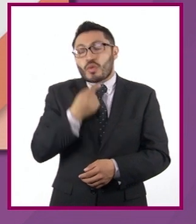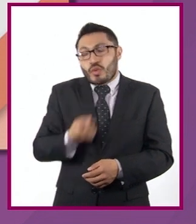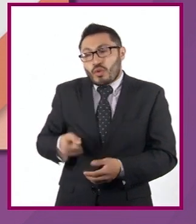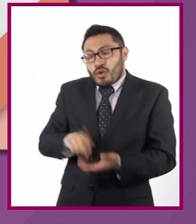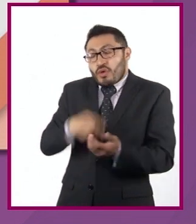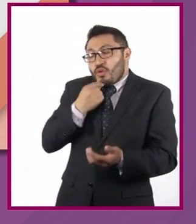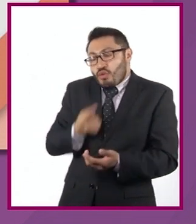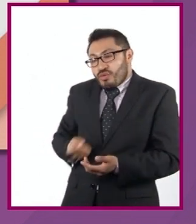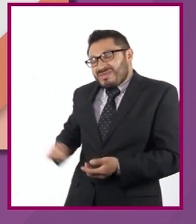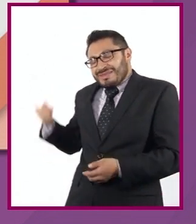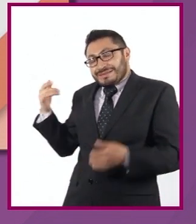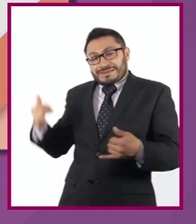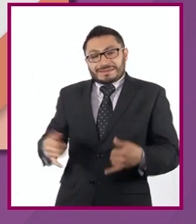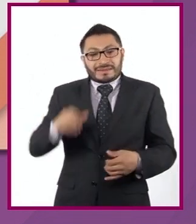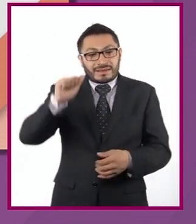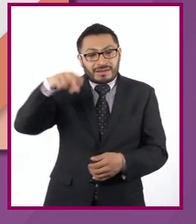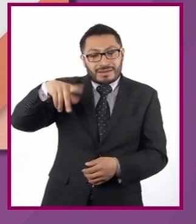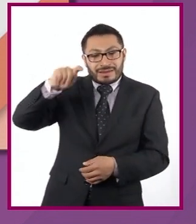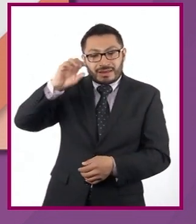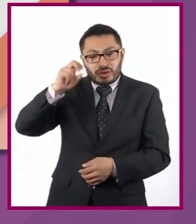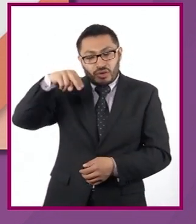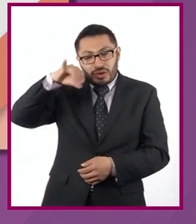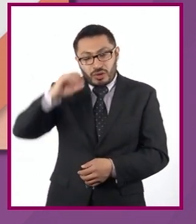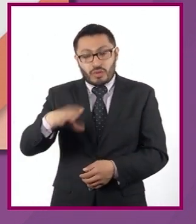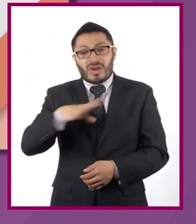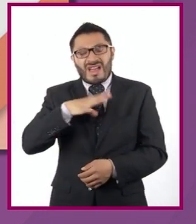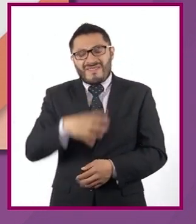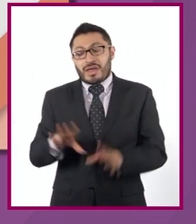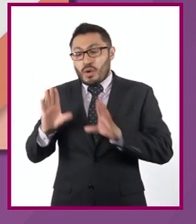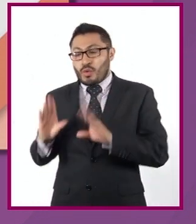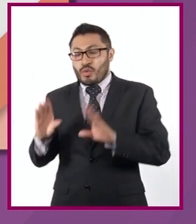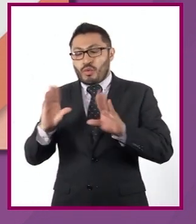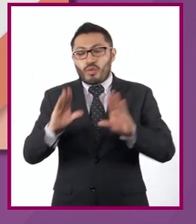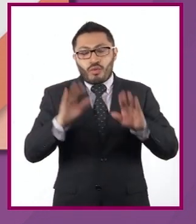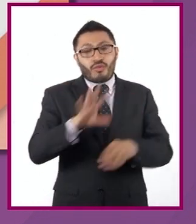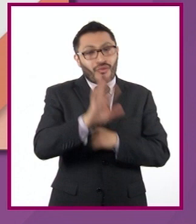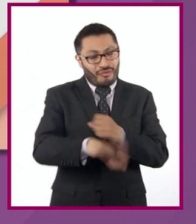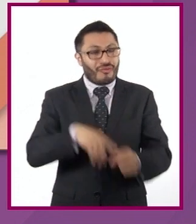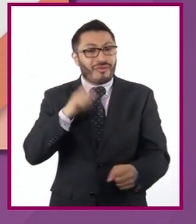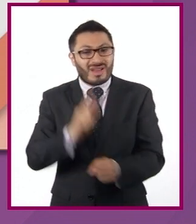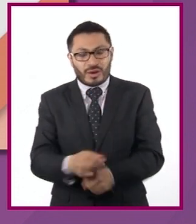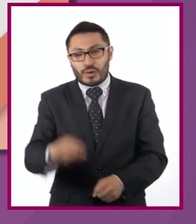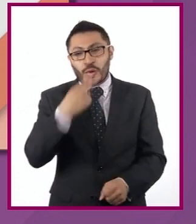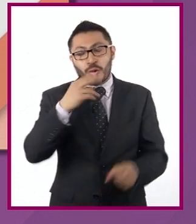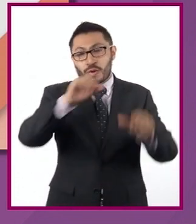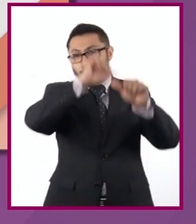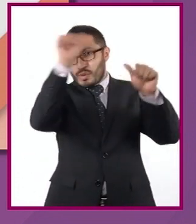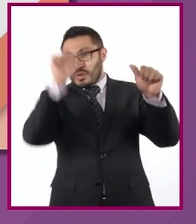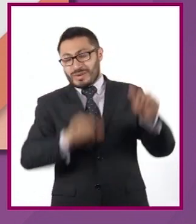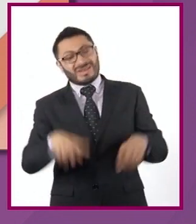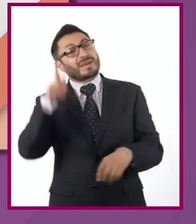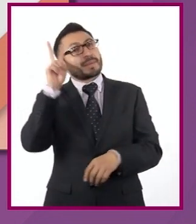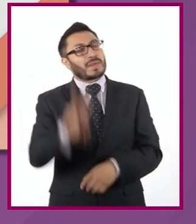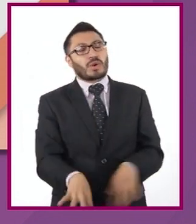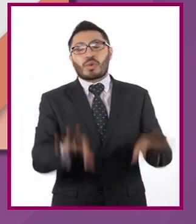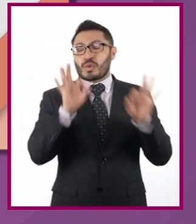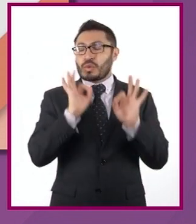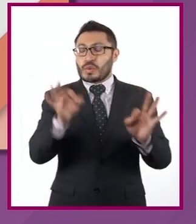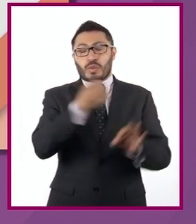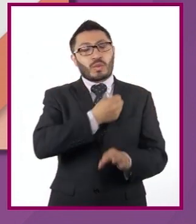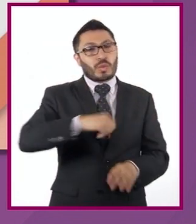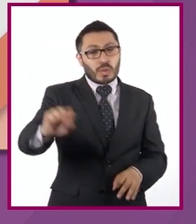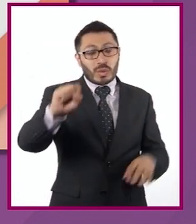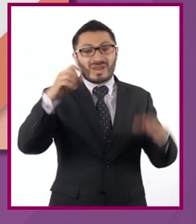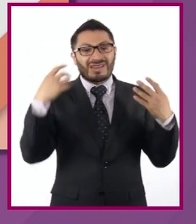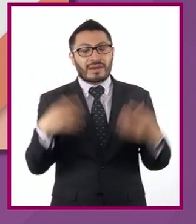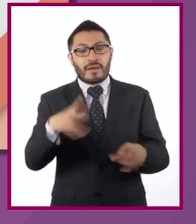los momentos libres, a amaestrar animales. Primero usó de su arte, pues era un verdadero artista, con un perro,